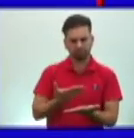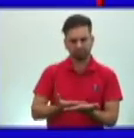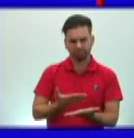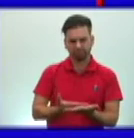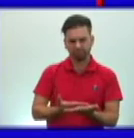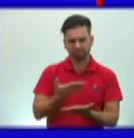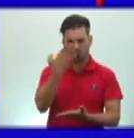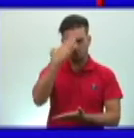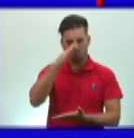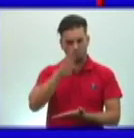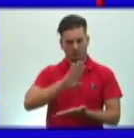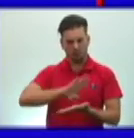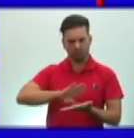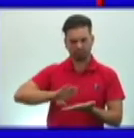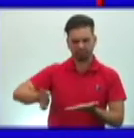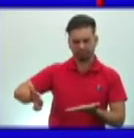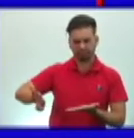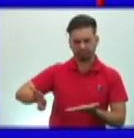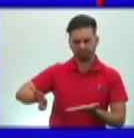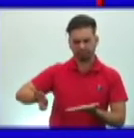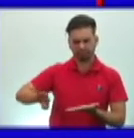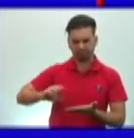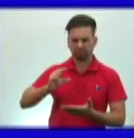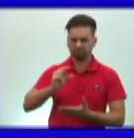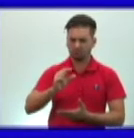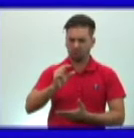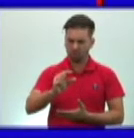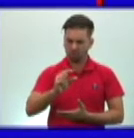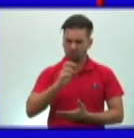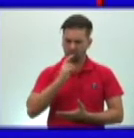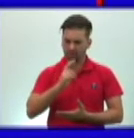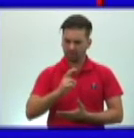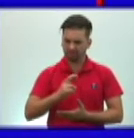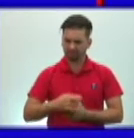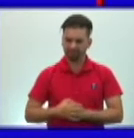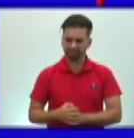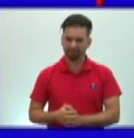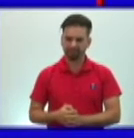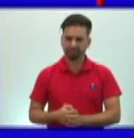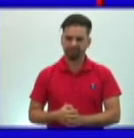violencia? Vamos por partes. Y a continuación